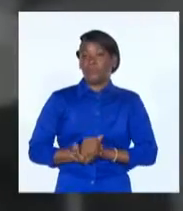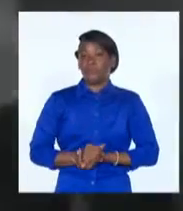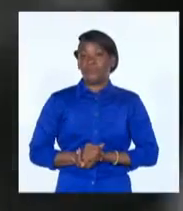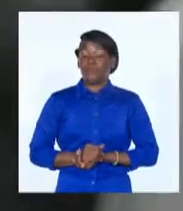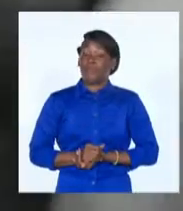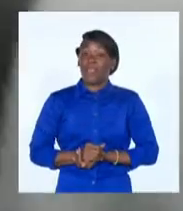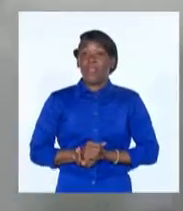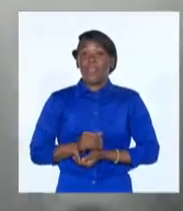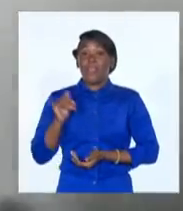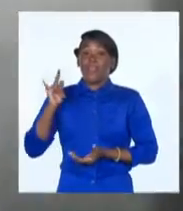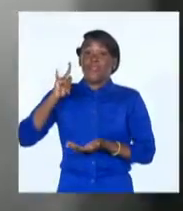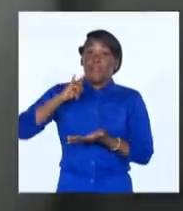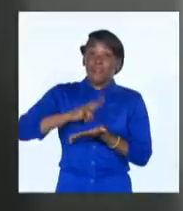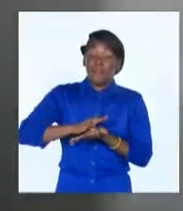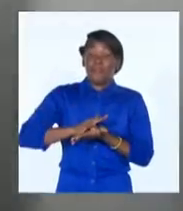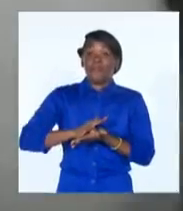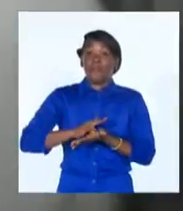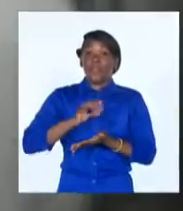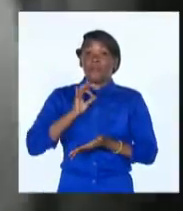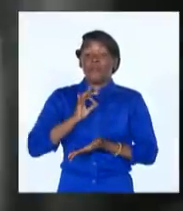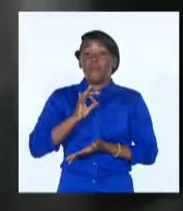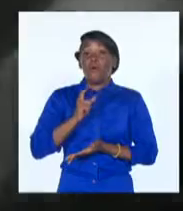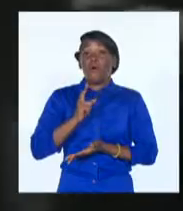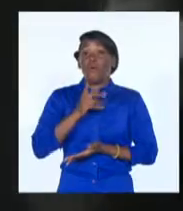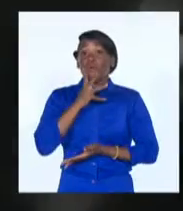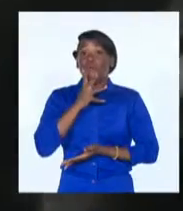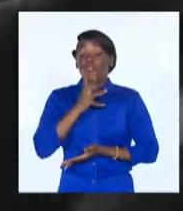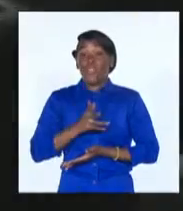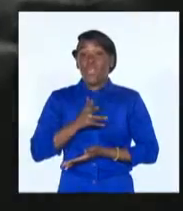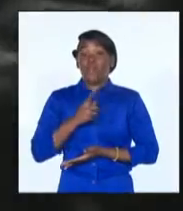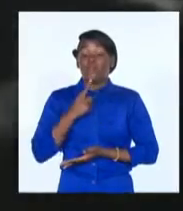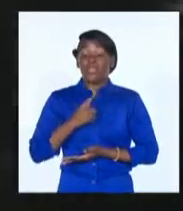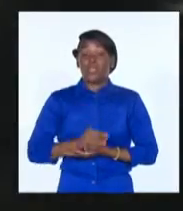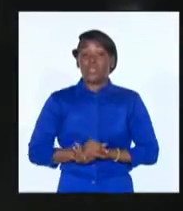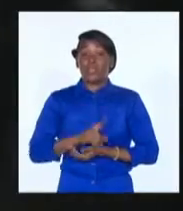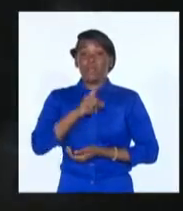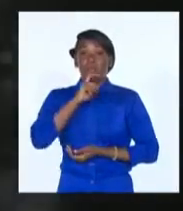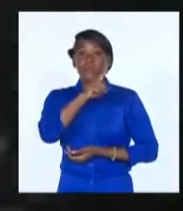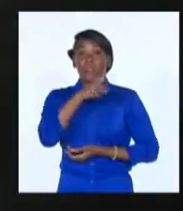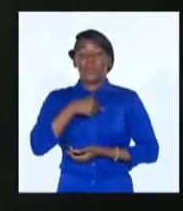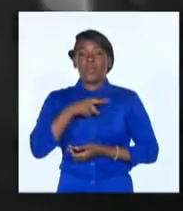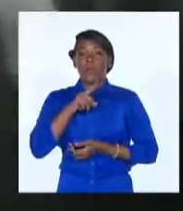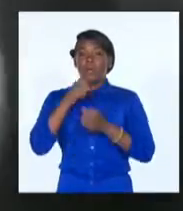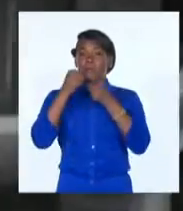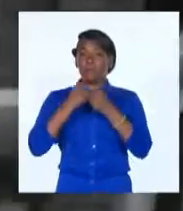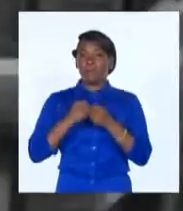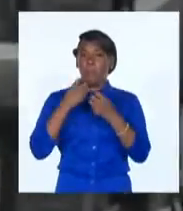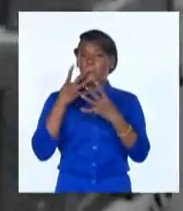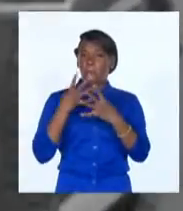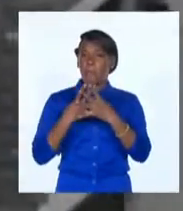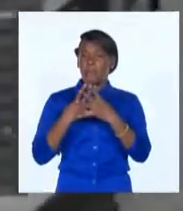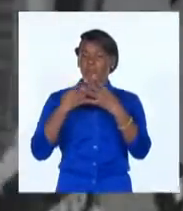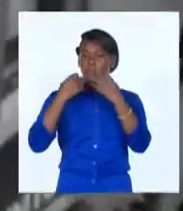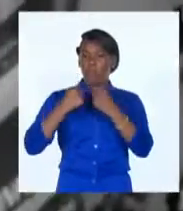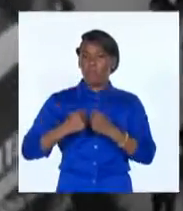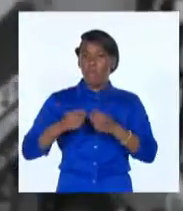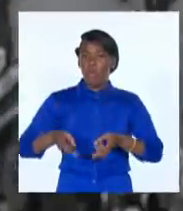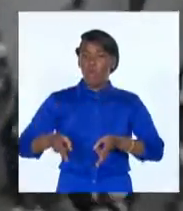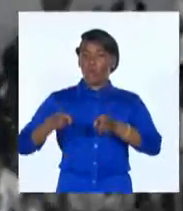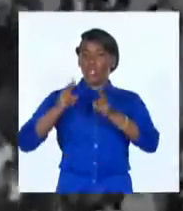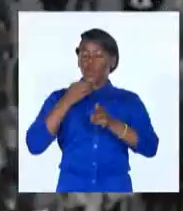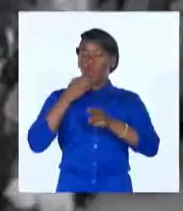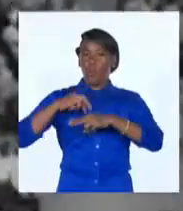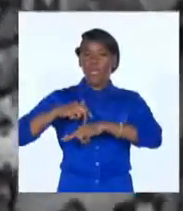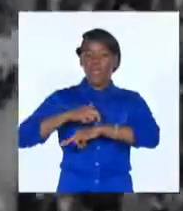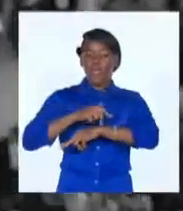cercano a Naciones Unidas. Ante ello dijo que en casas de campaña establecería su campamento en los jardines de la ONU. Pero se fue a